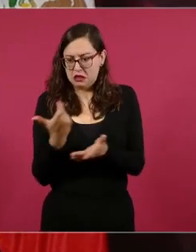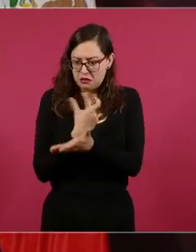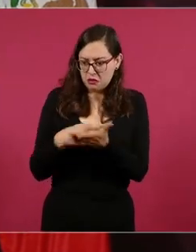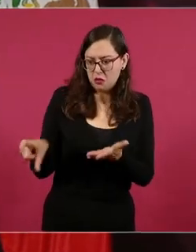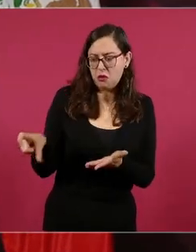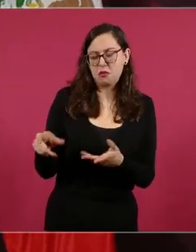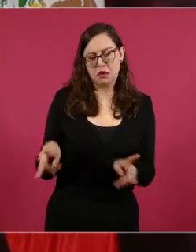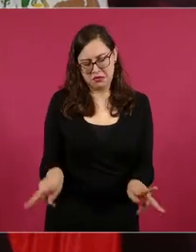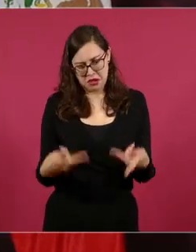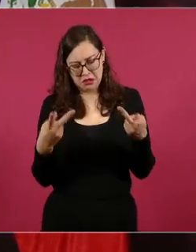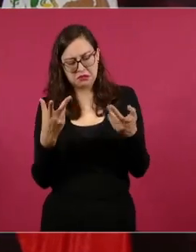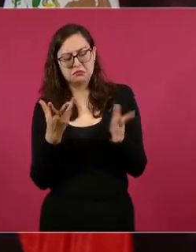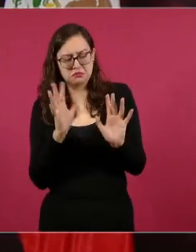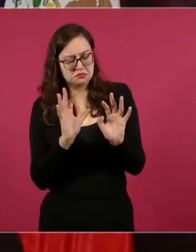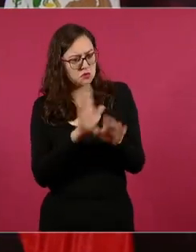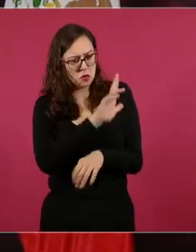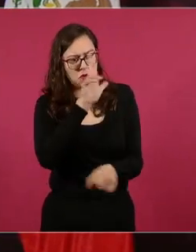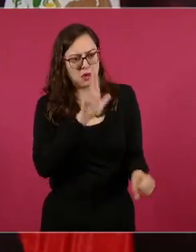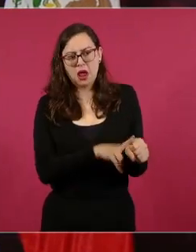y tampoco